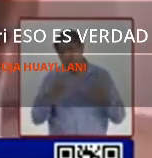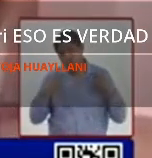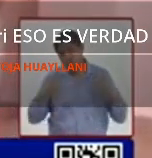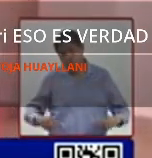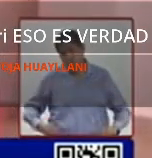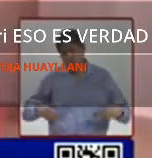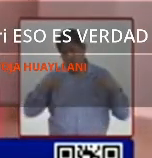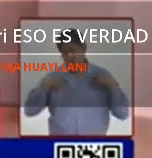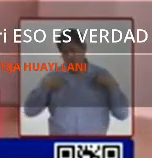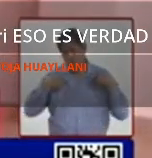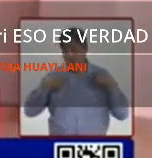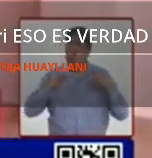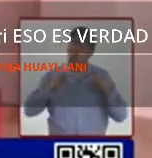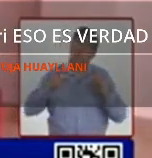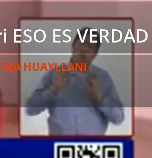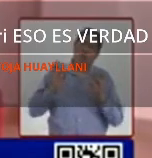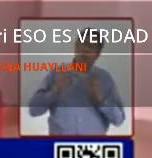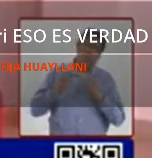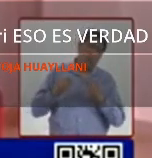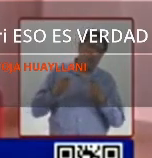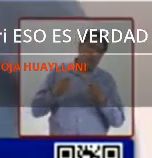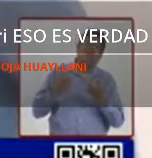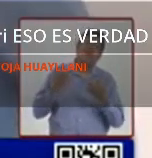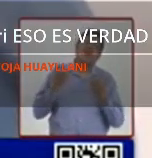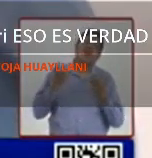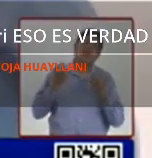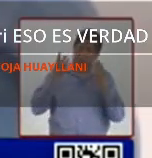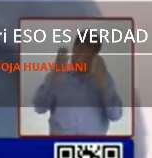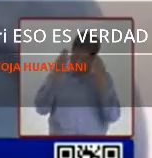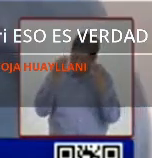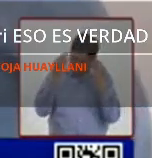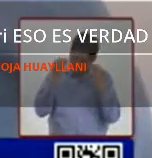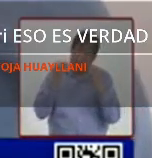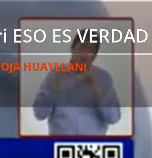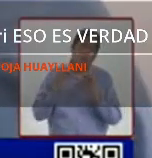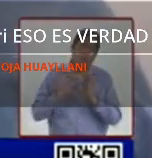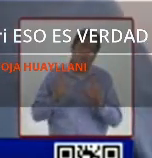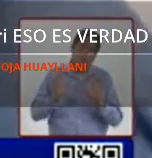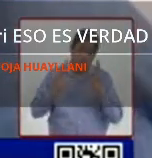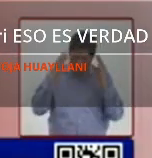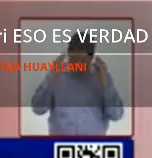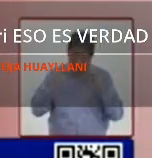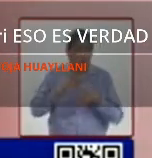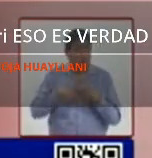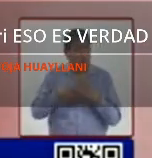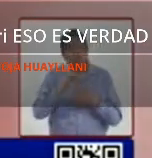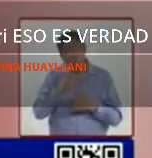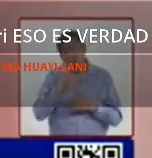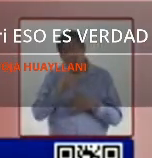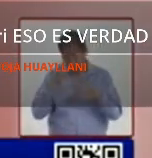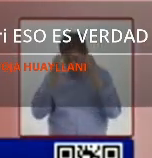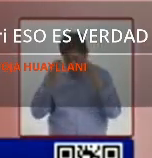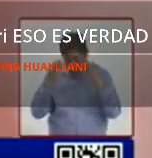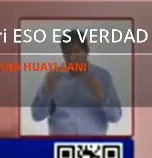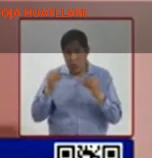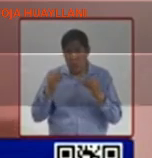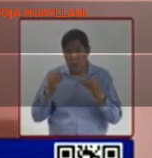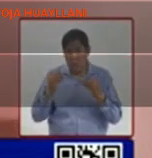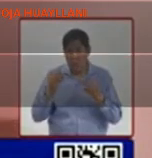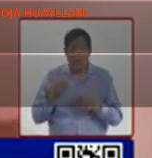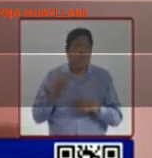humanos. Yo no pretendía nada, lo que quería es enseñanza, enseñar, como todos los días enseño.